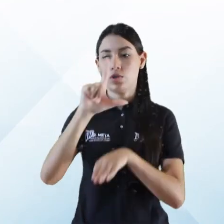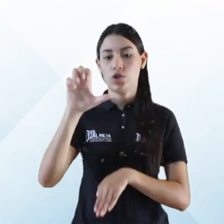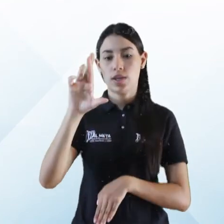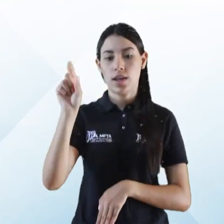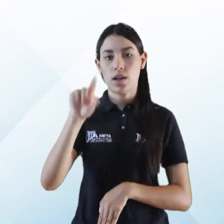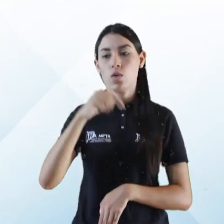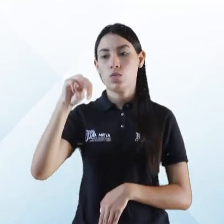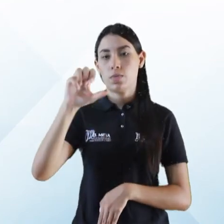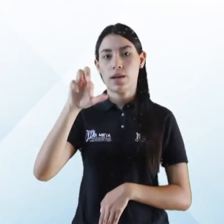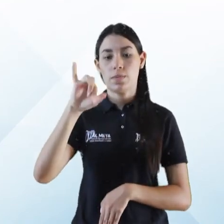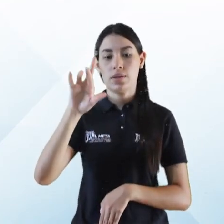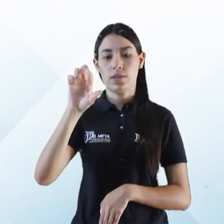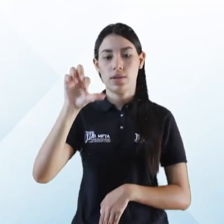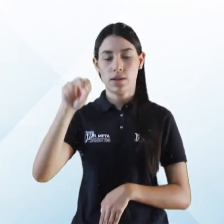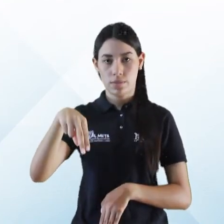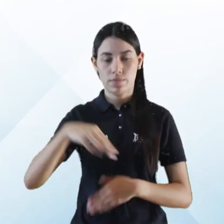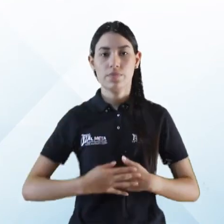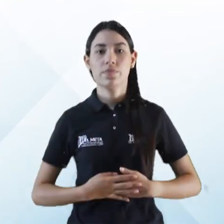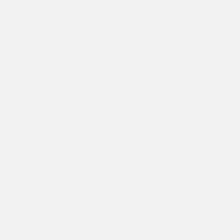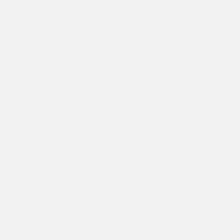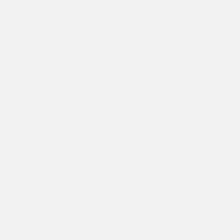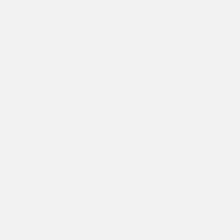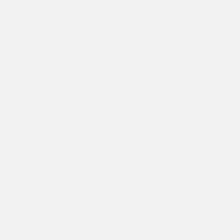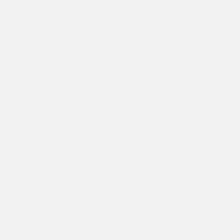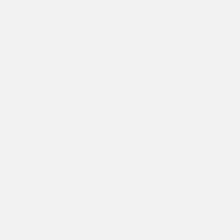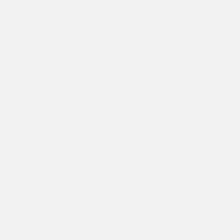la macarena puerto lleras